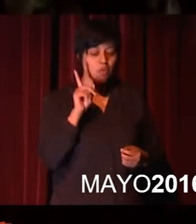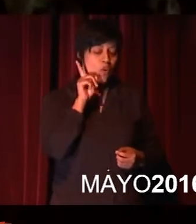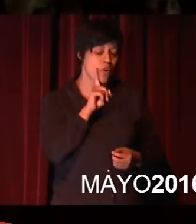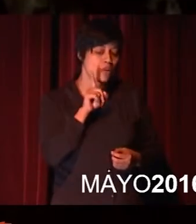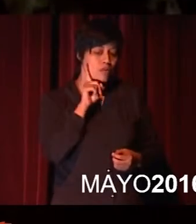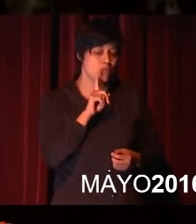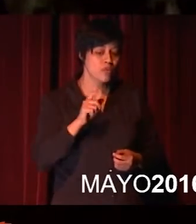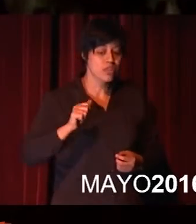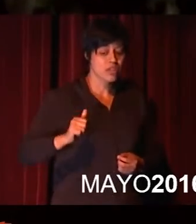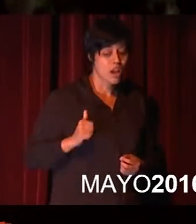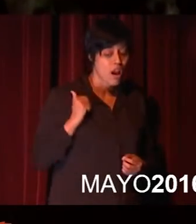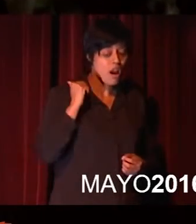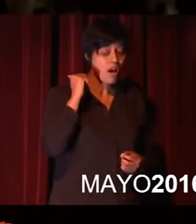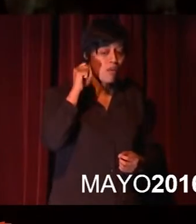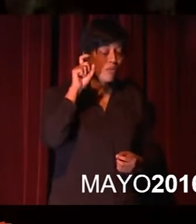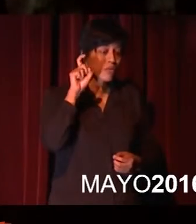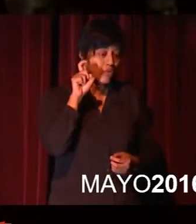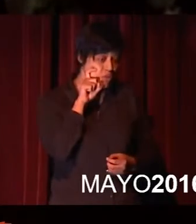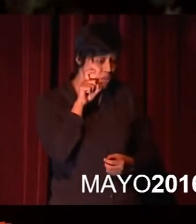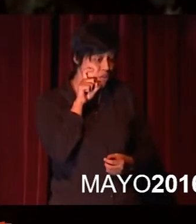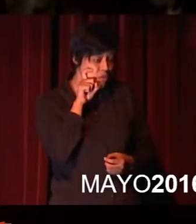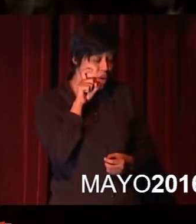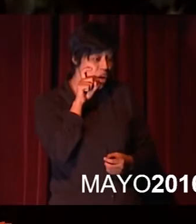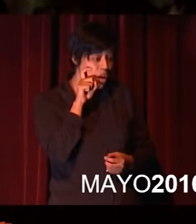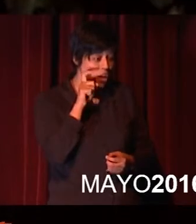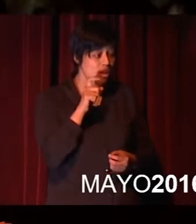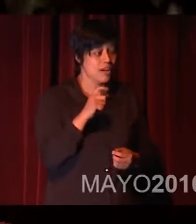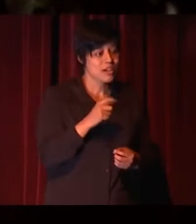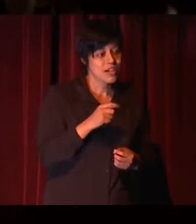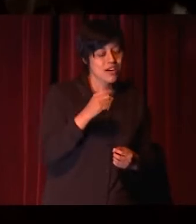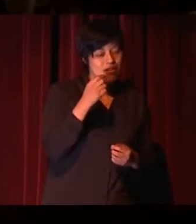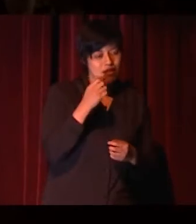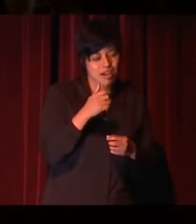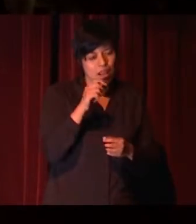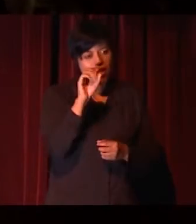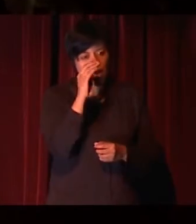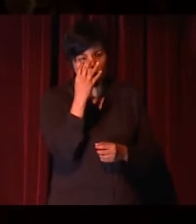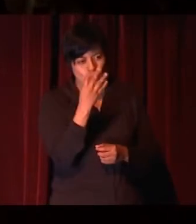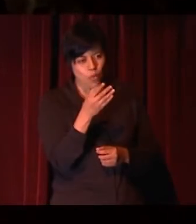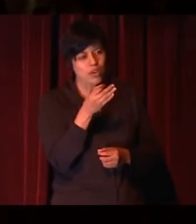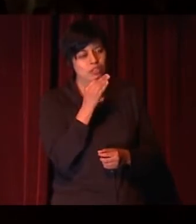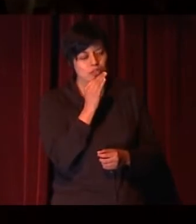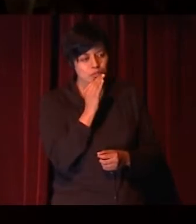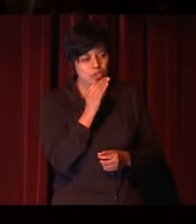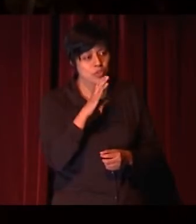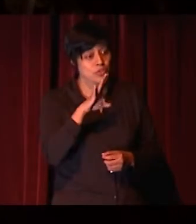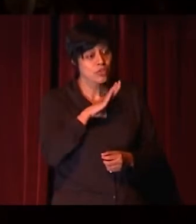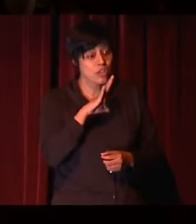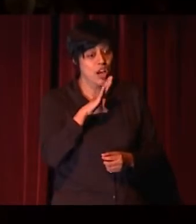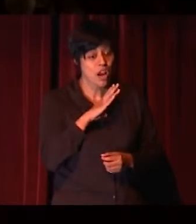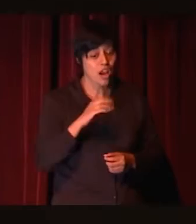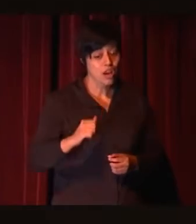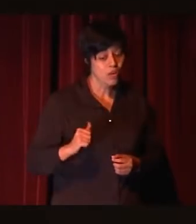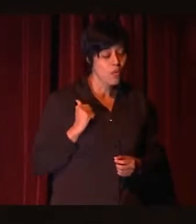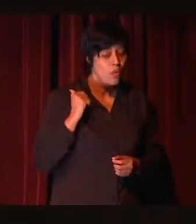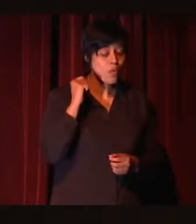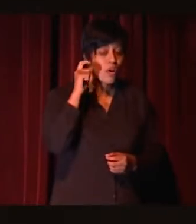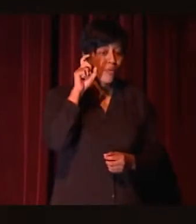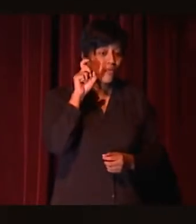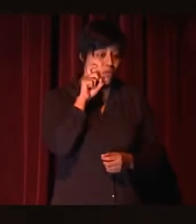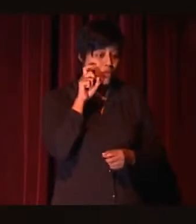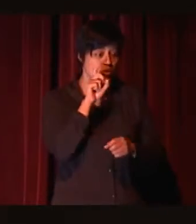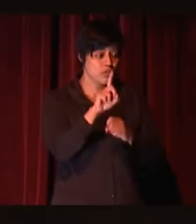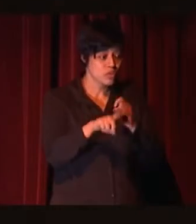44 por ciento esto significa que cada cuatro minutos sucedió una violación detrás de sus